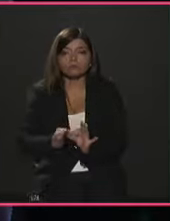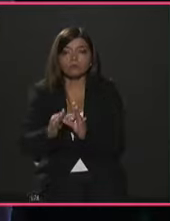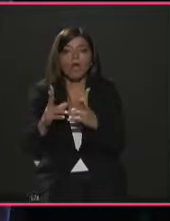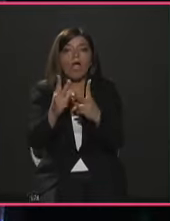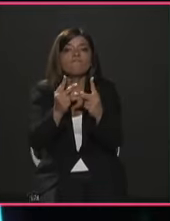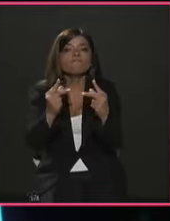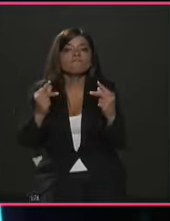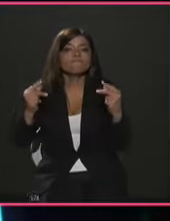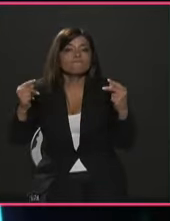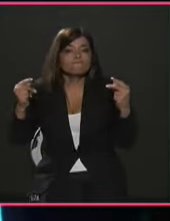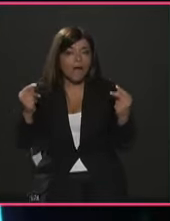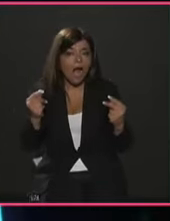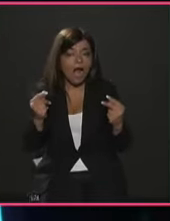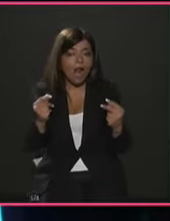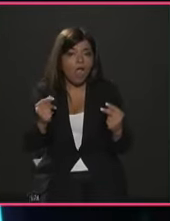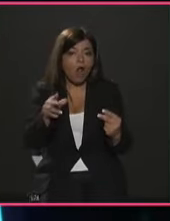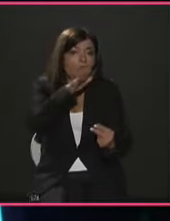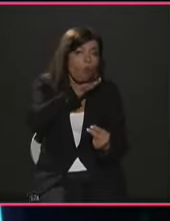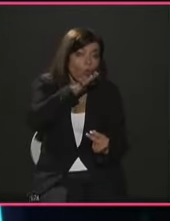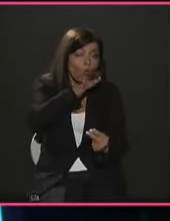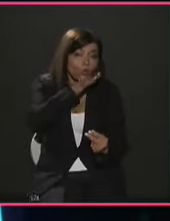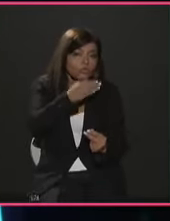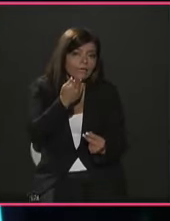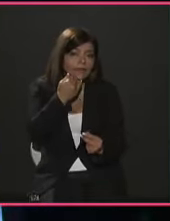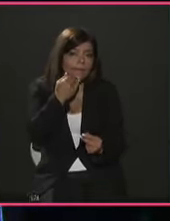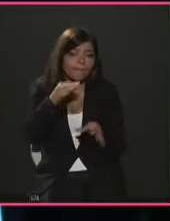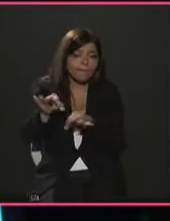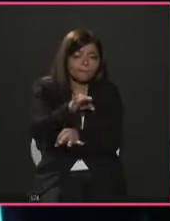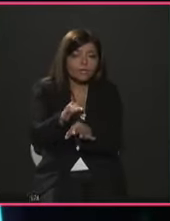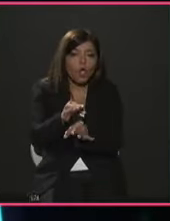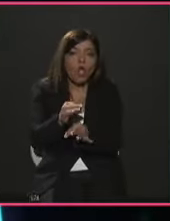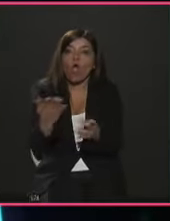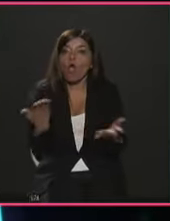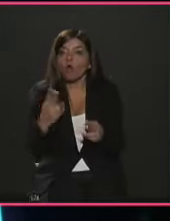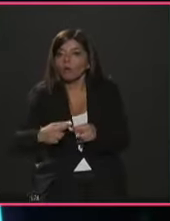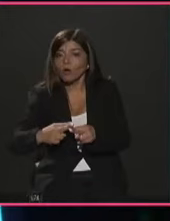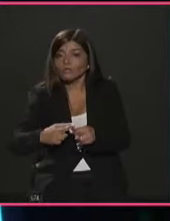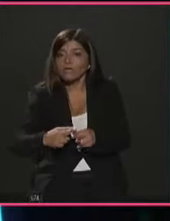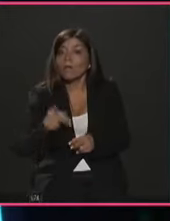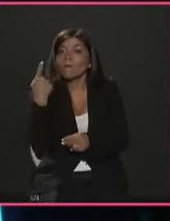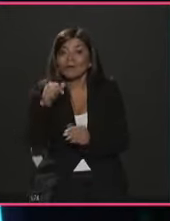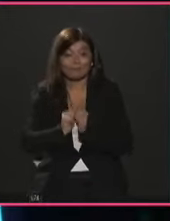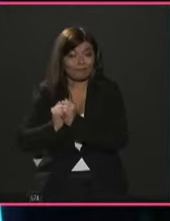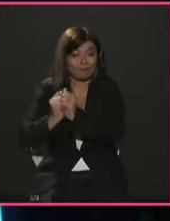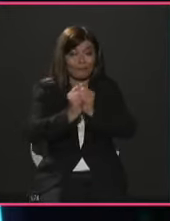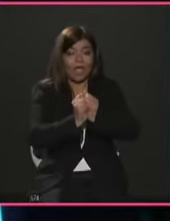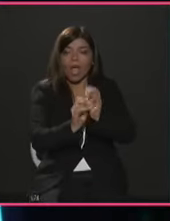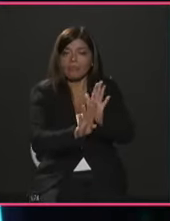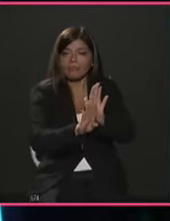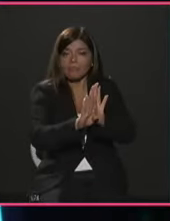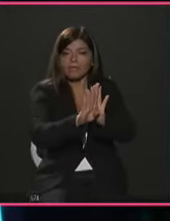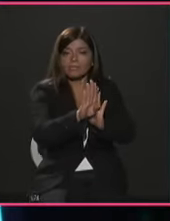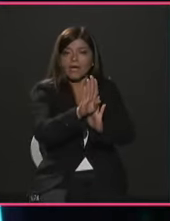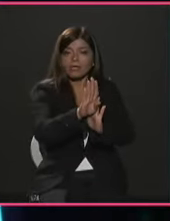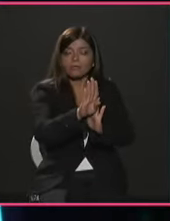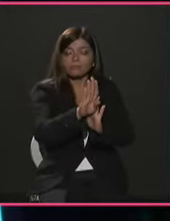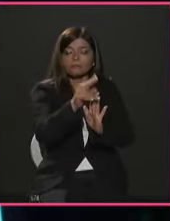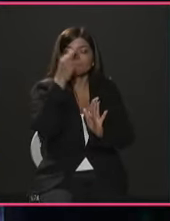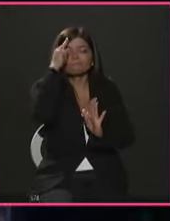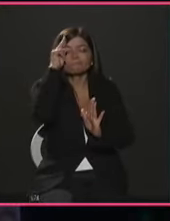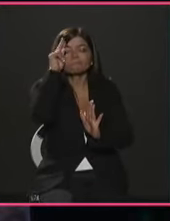valores no solo en su uso sino también en su diseño por eso es necesario acompañar su desarrollo con una